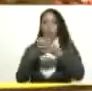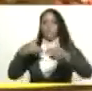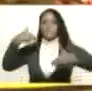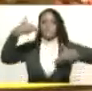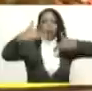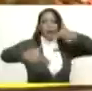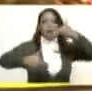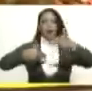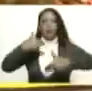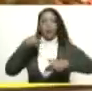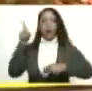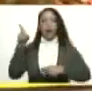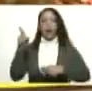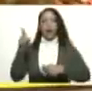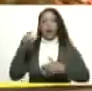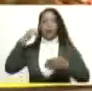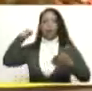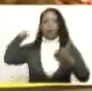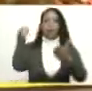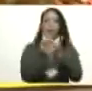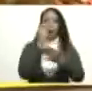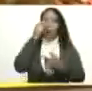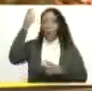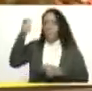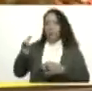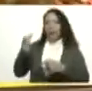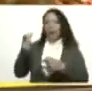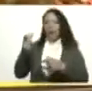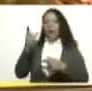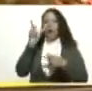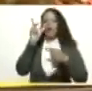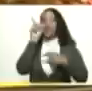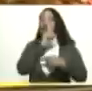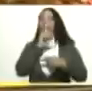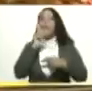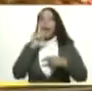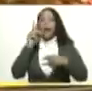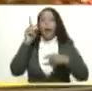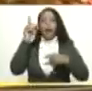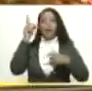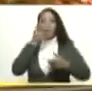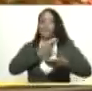criminal, del asesino, alias El Conejo.